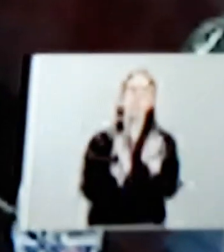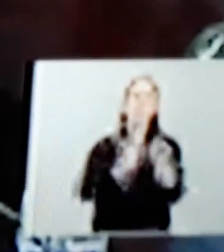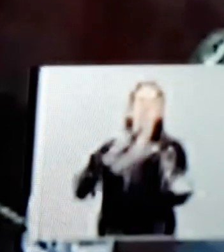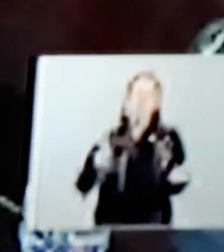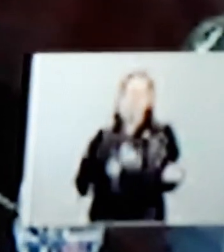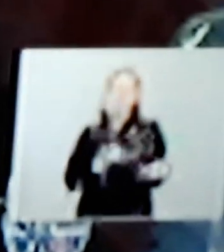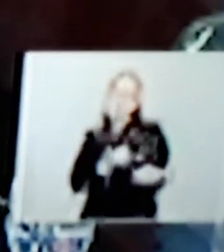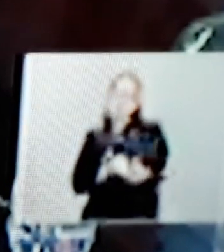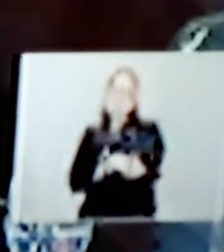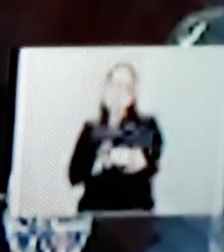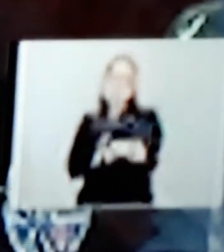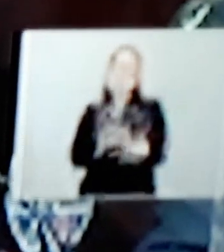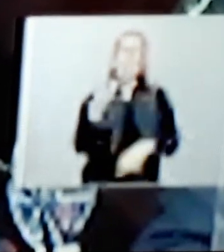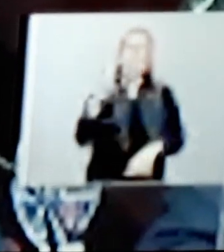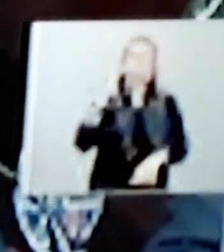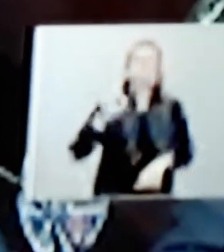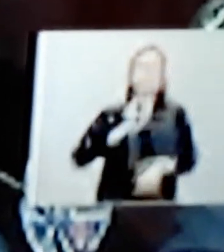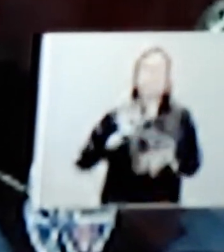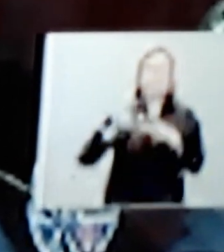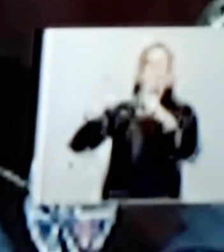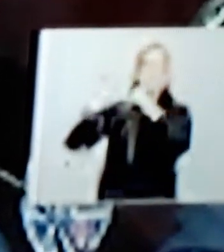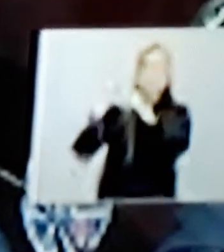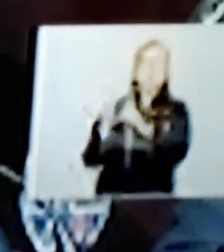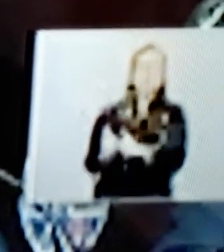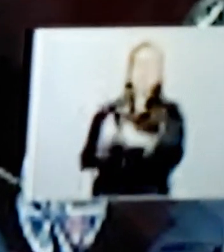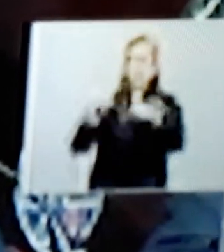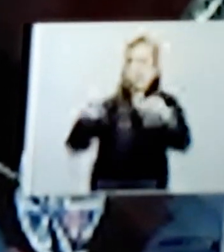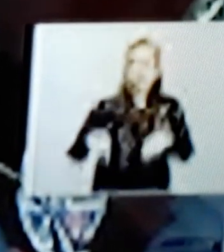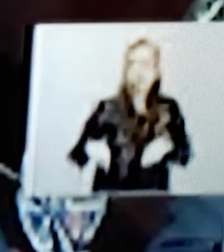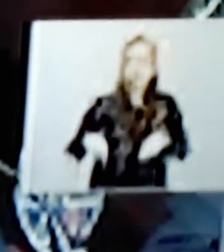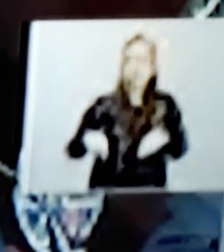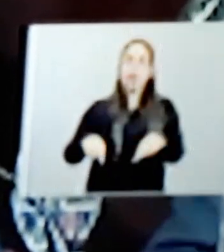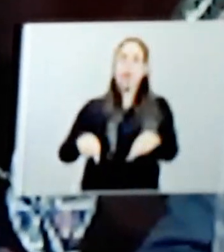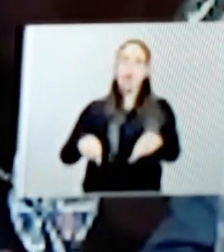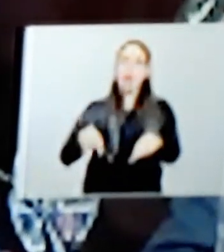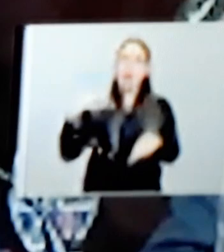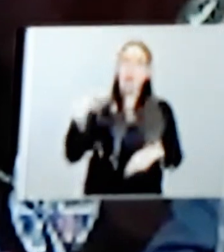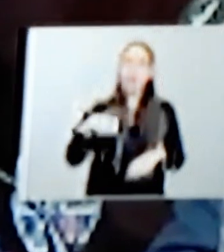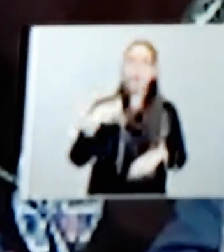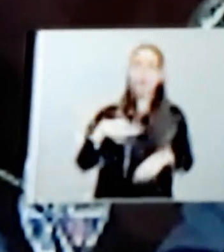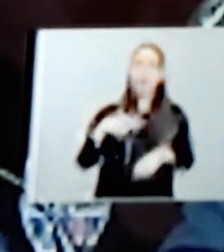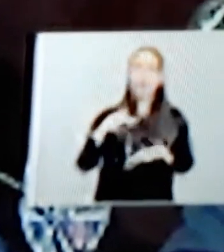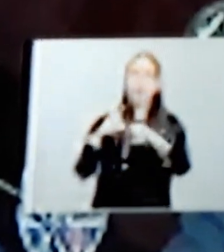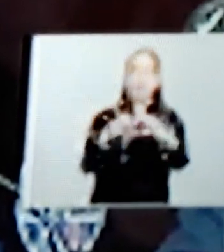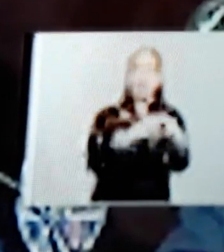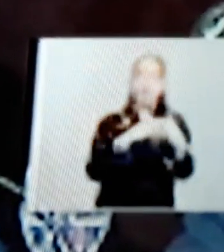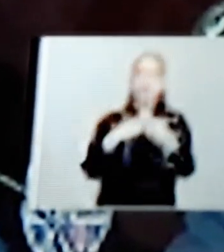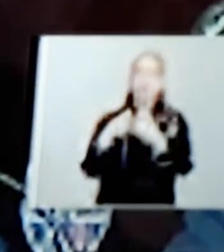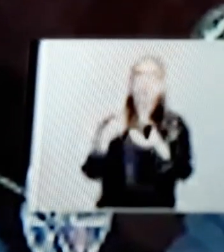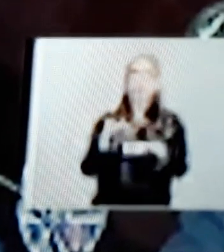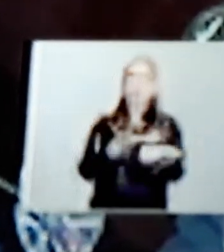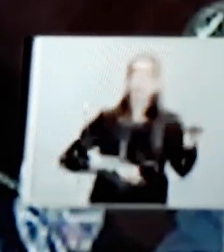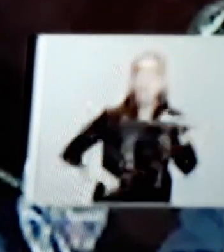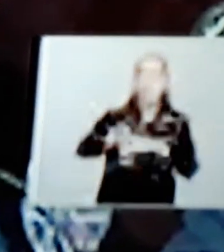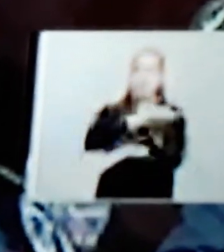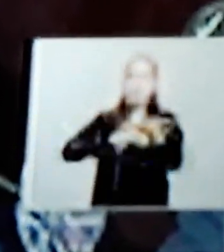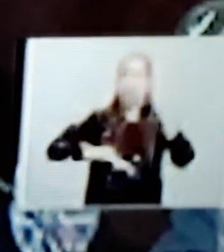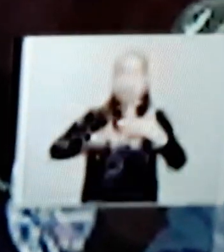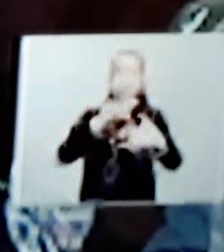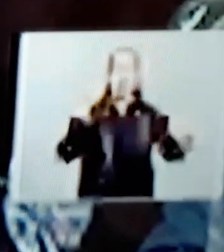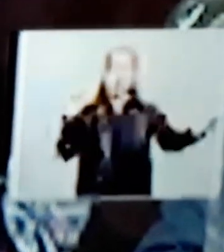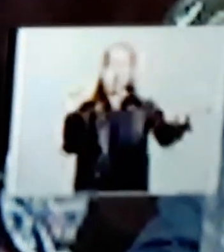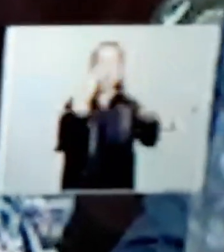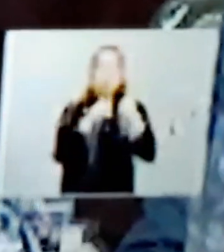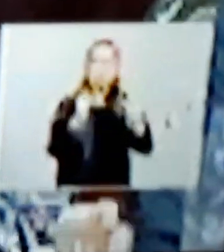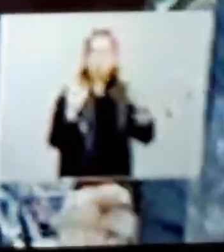persecución. A 40 años de democracia, sigamos eligiendo debatir y resolver nuestros desacuerdos